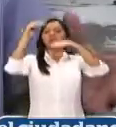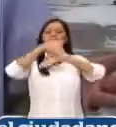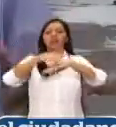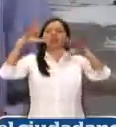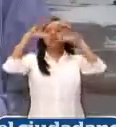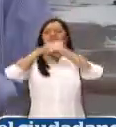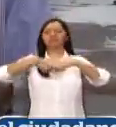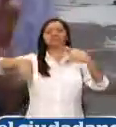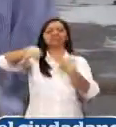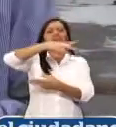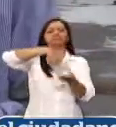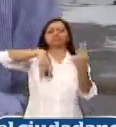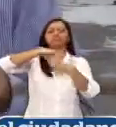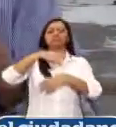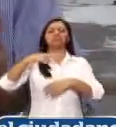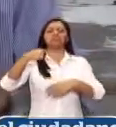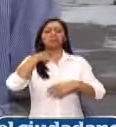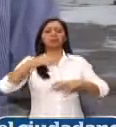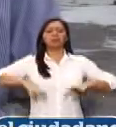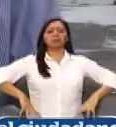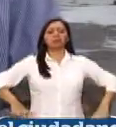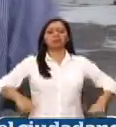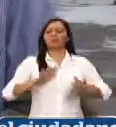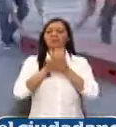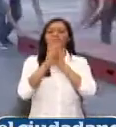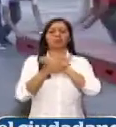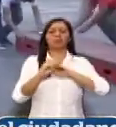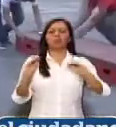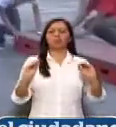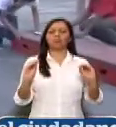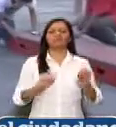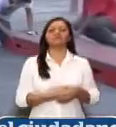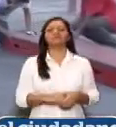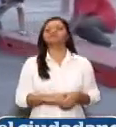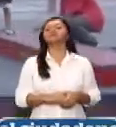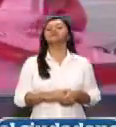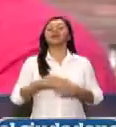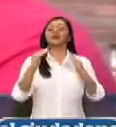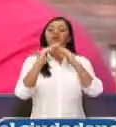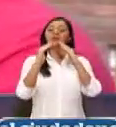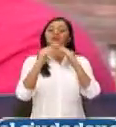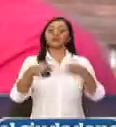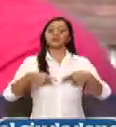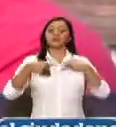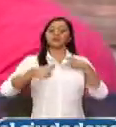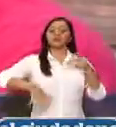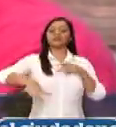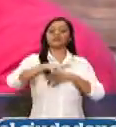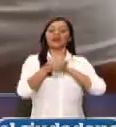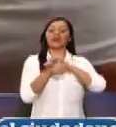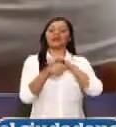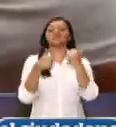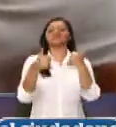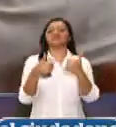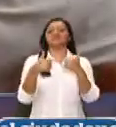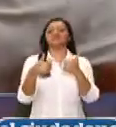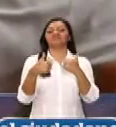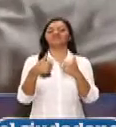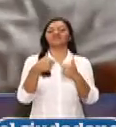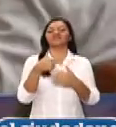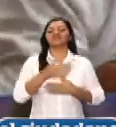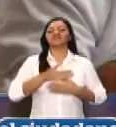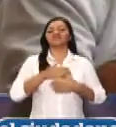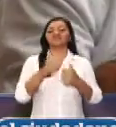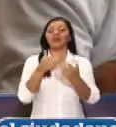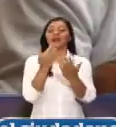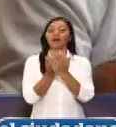inclusive de la noche, y nunca tendrá un problema que lamentar. Los habitantes insulares valoran el privilegio de vivir en Galápagos y son conscientes de que